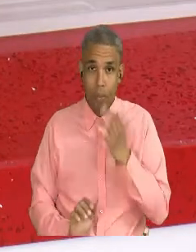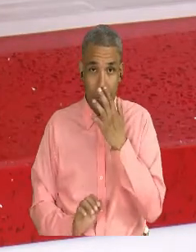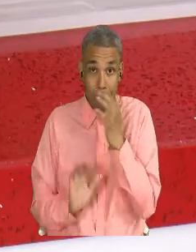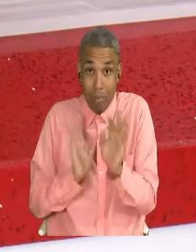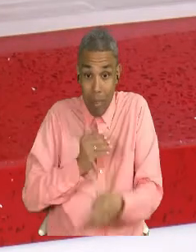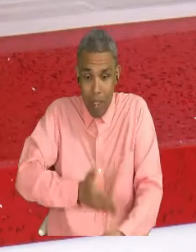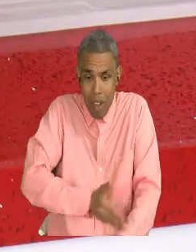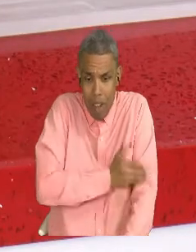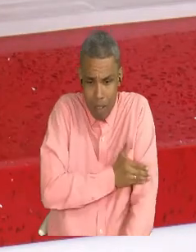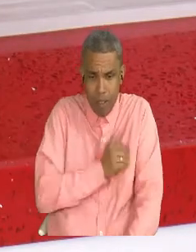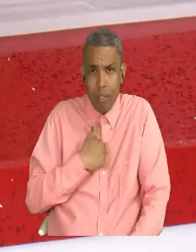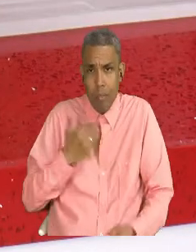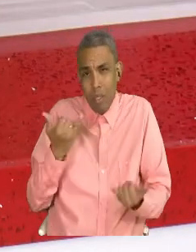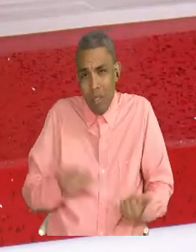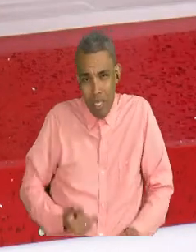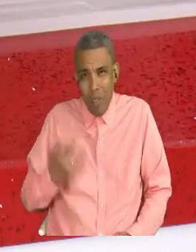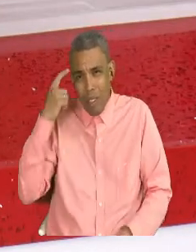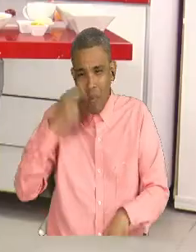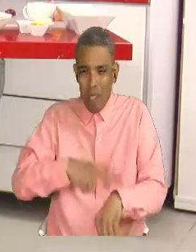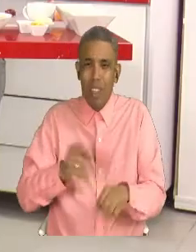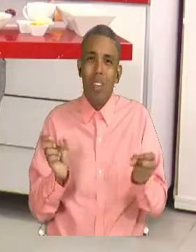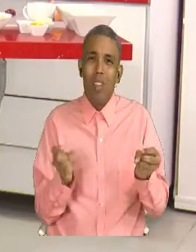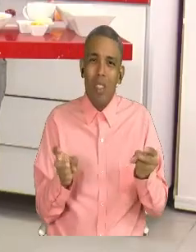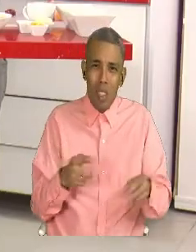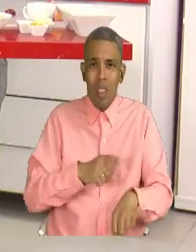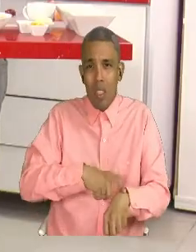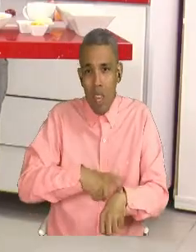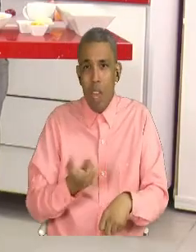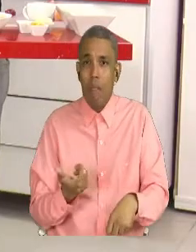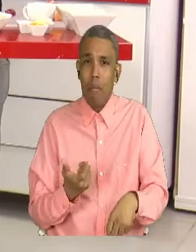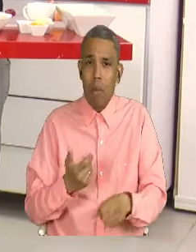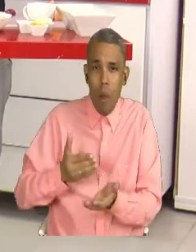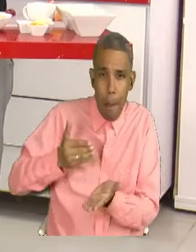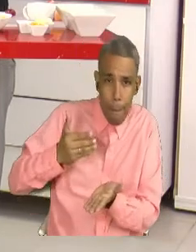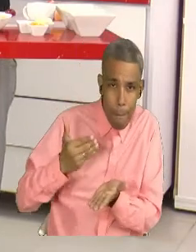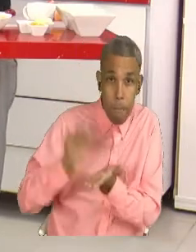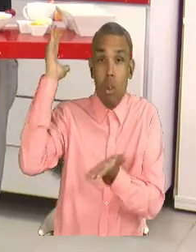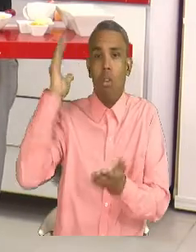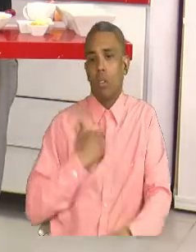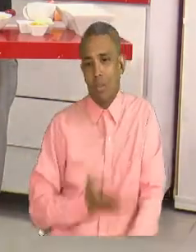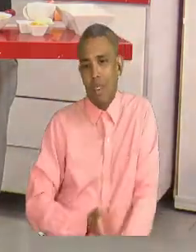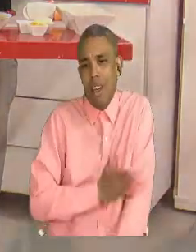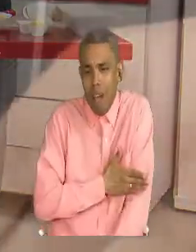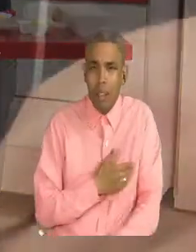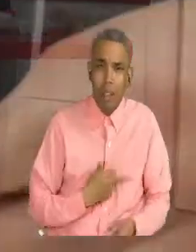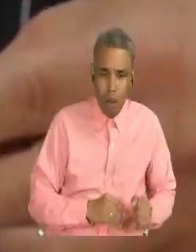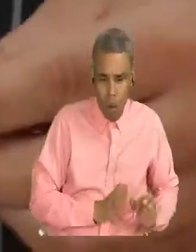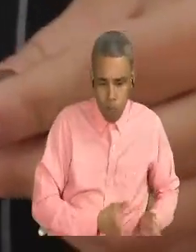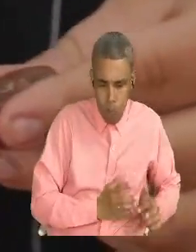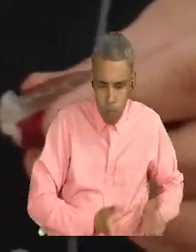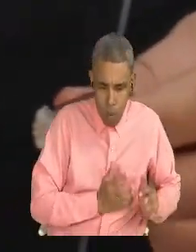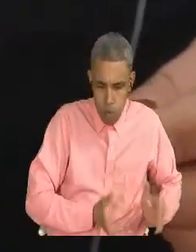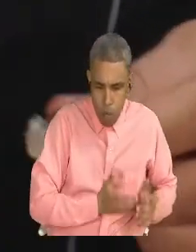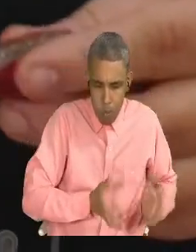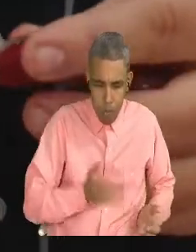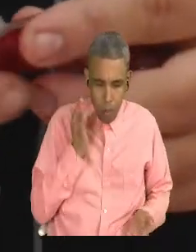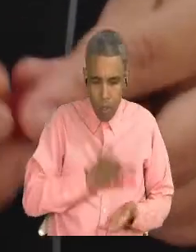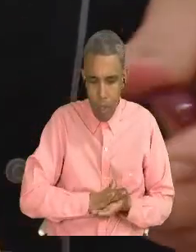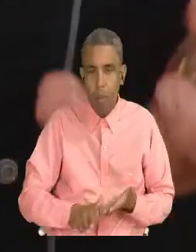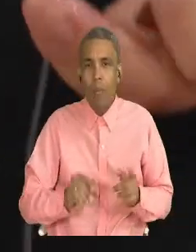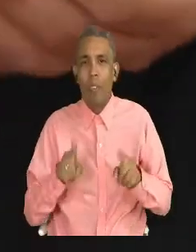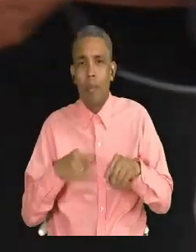que cumplirles con la receta para que lo hagan también en su casa. Sí, entonces, vean, las uvas igual, vean, se cortan por mitad y